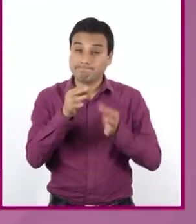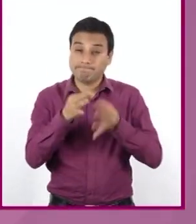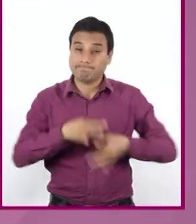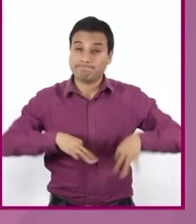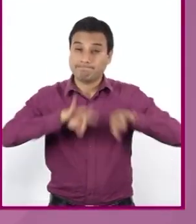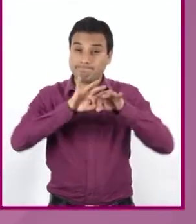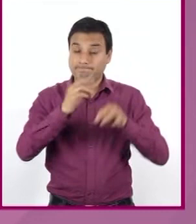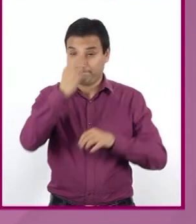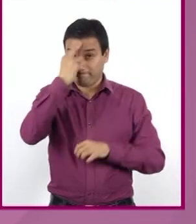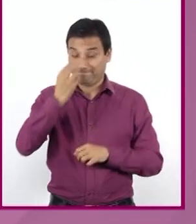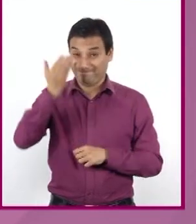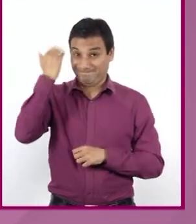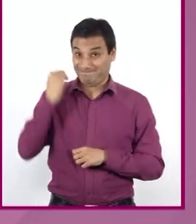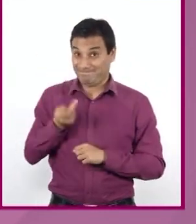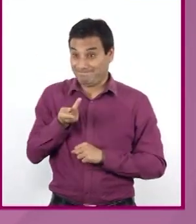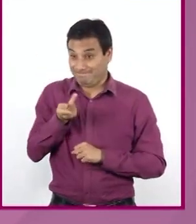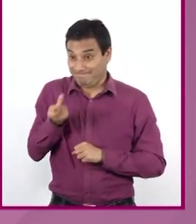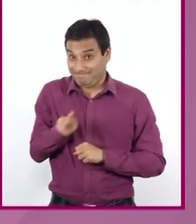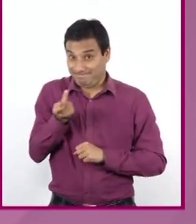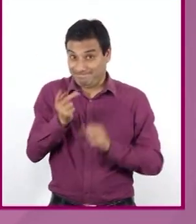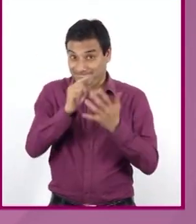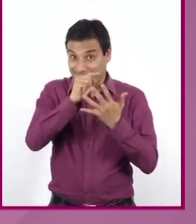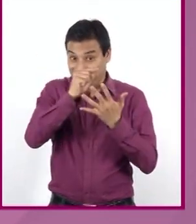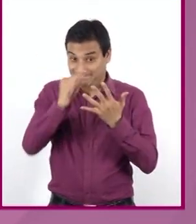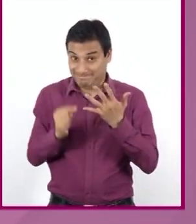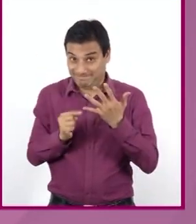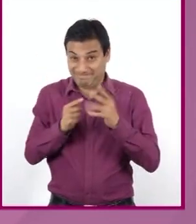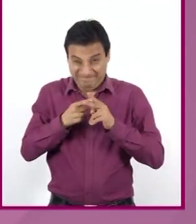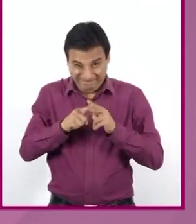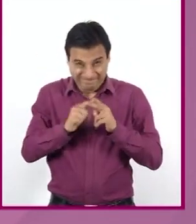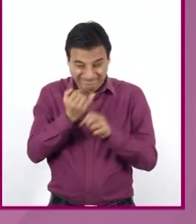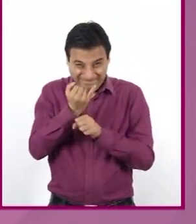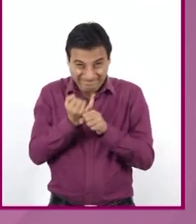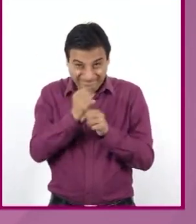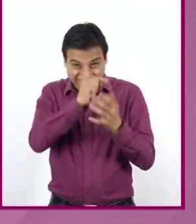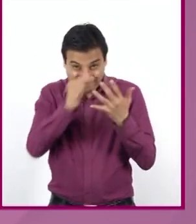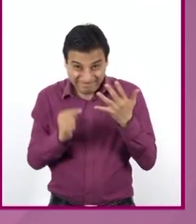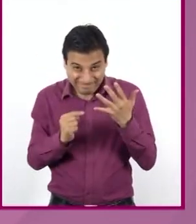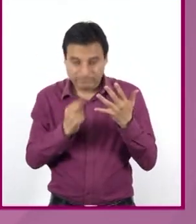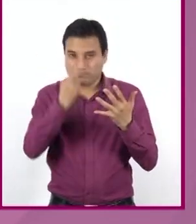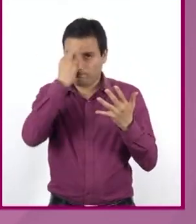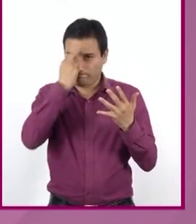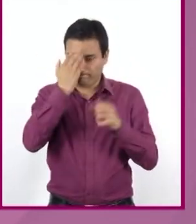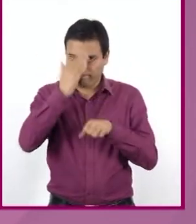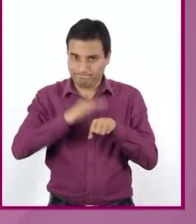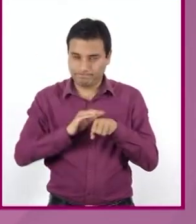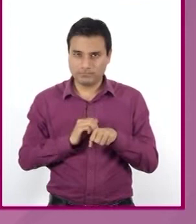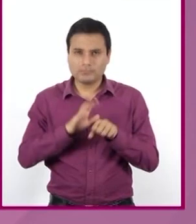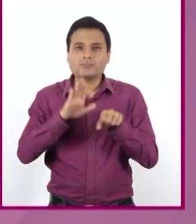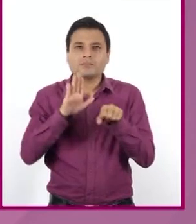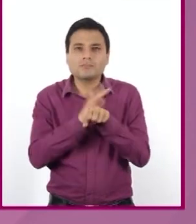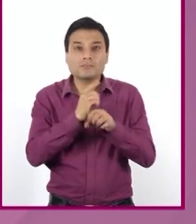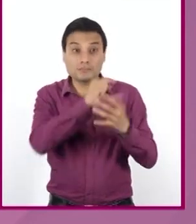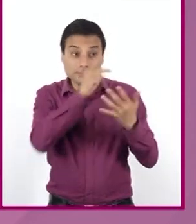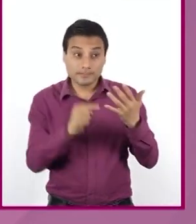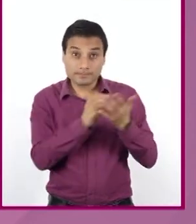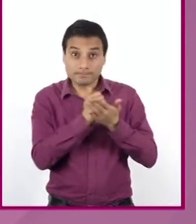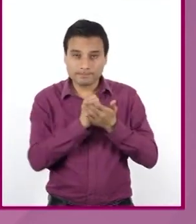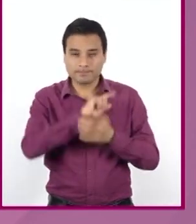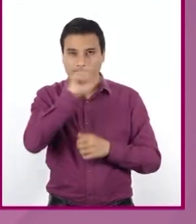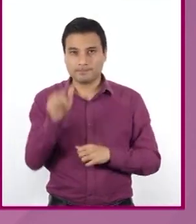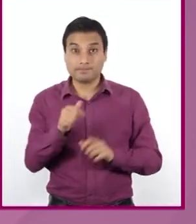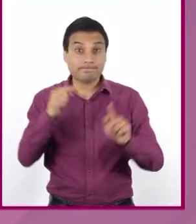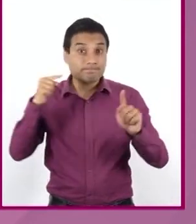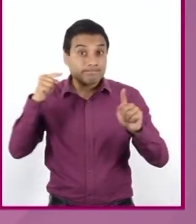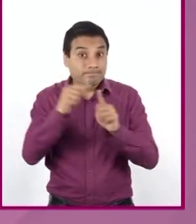preguntas o interrogantes que se plantearon al inicio de la investigación, porque me ayudarán a contestar y lograr el objetivo